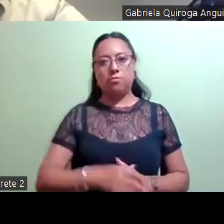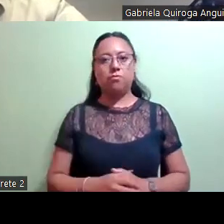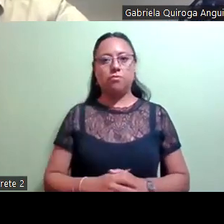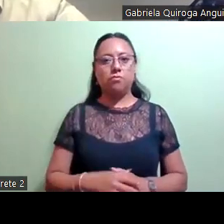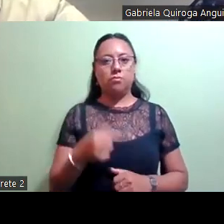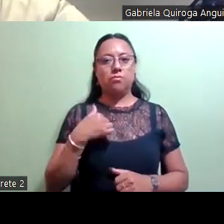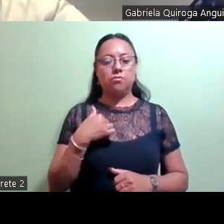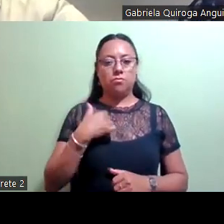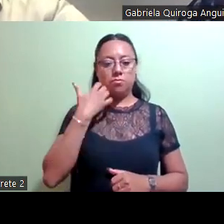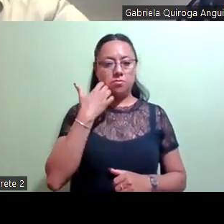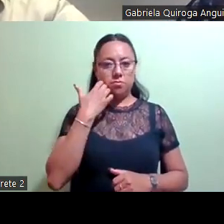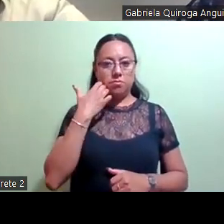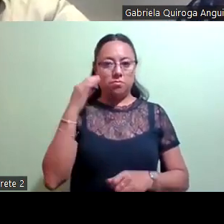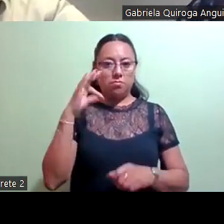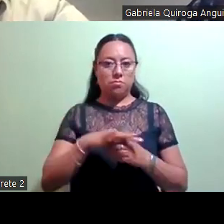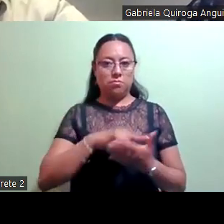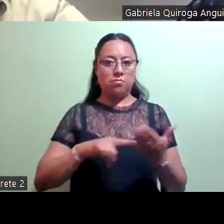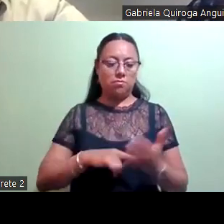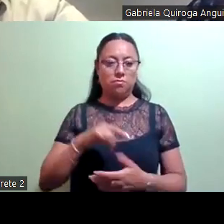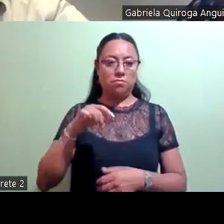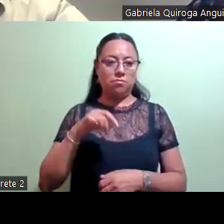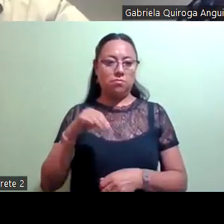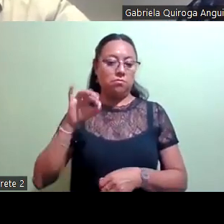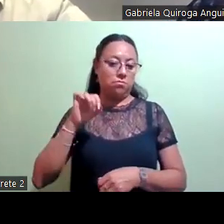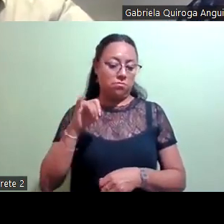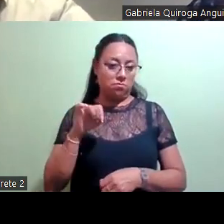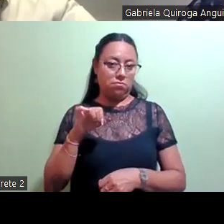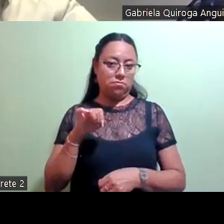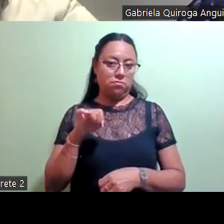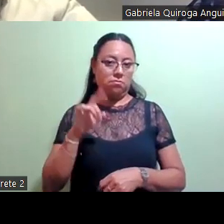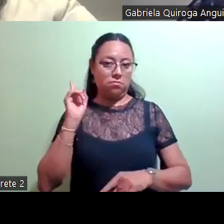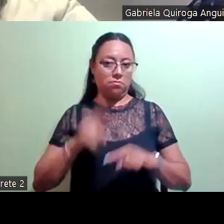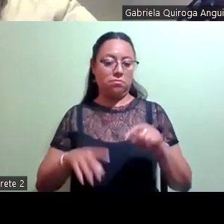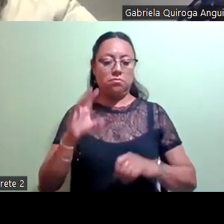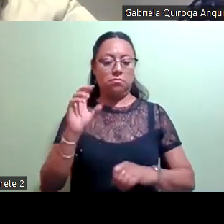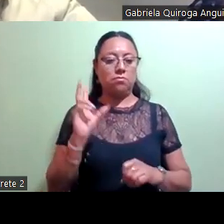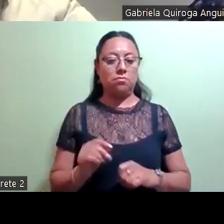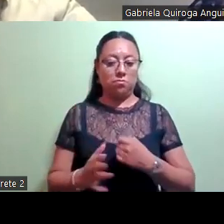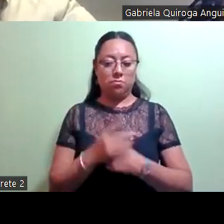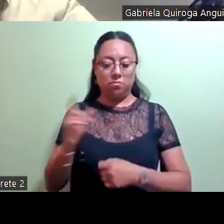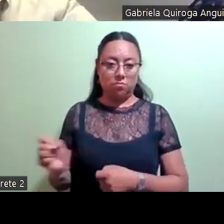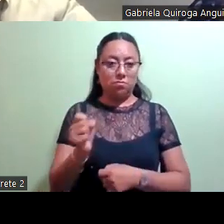retira o no el dictamen, porque yo no voy a poner a los seres sintientes de